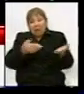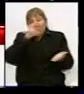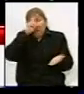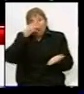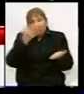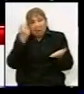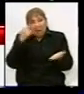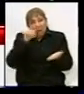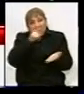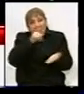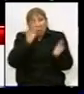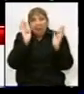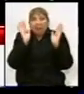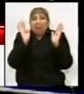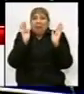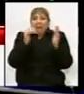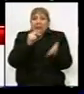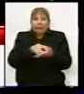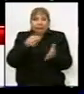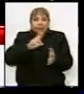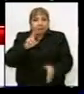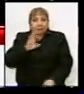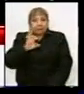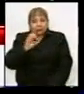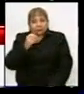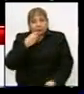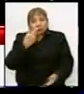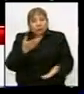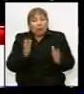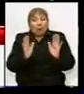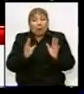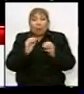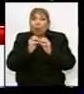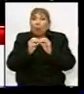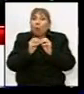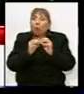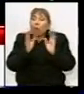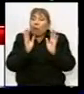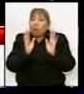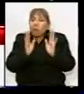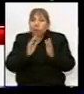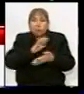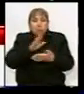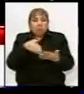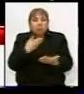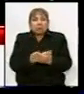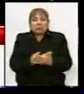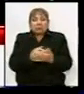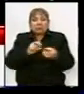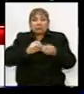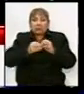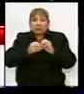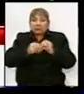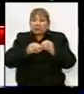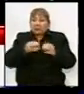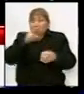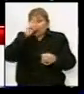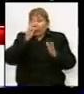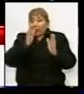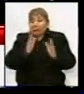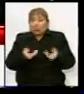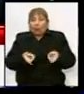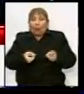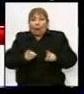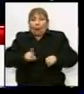él esta reforma es la gran solución a todos los problemas de los peruanos cuando